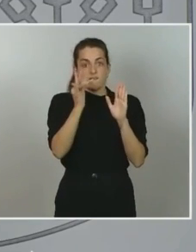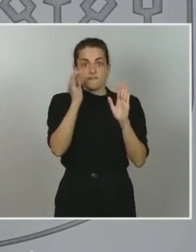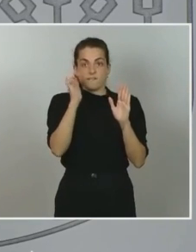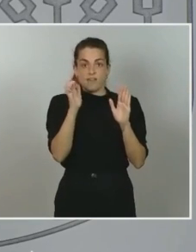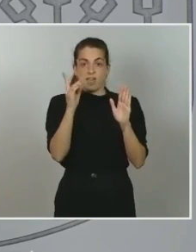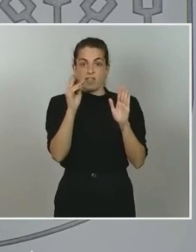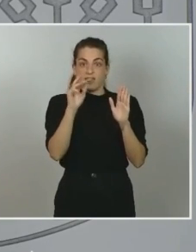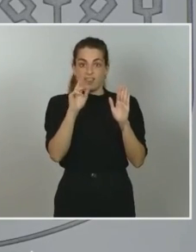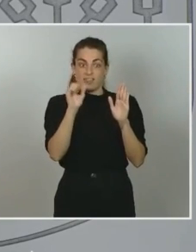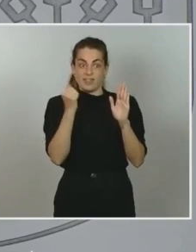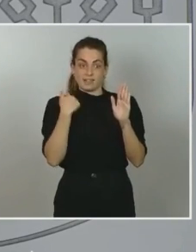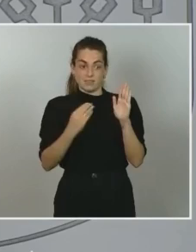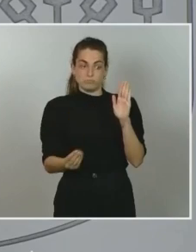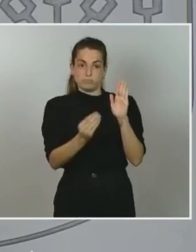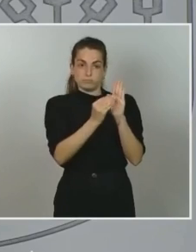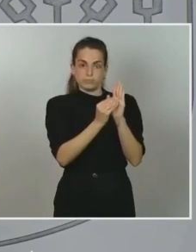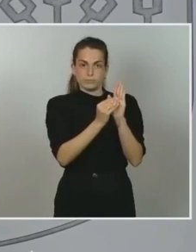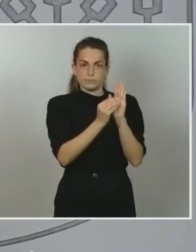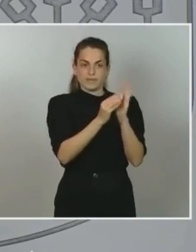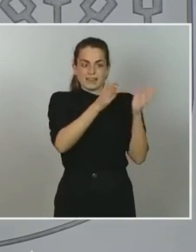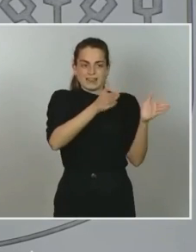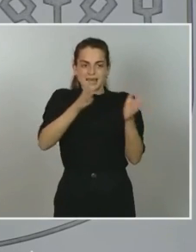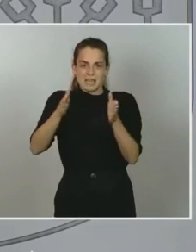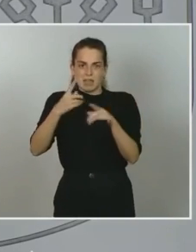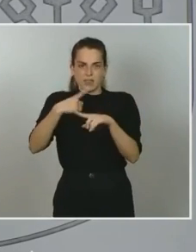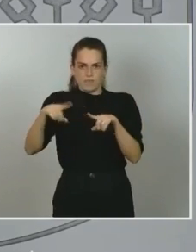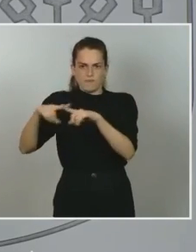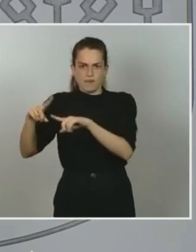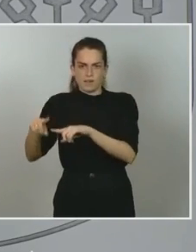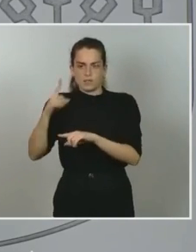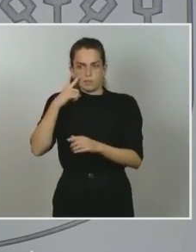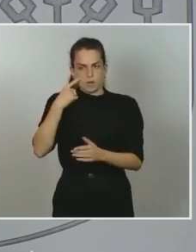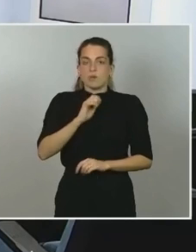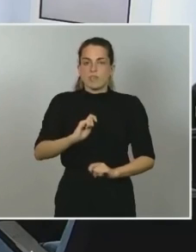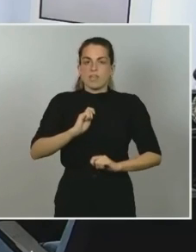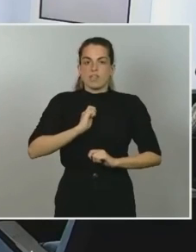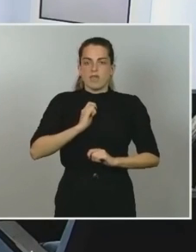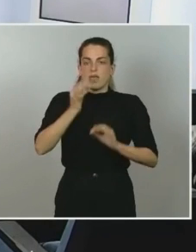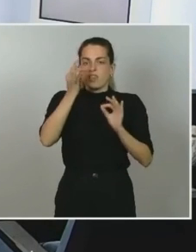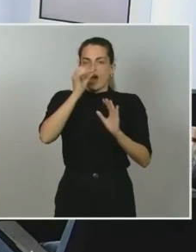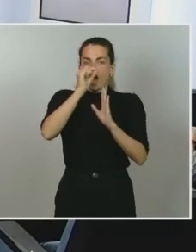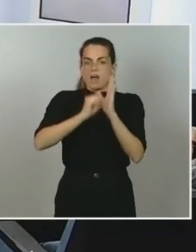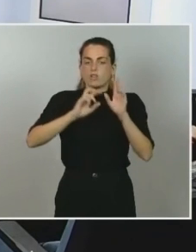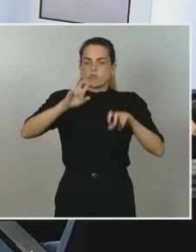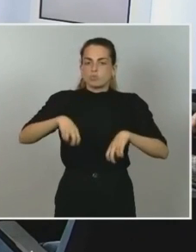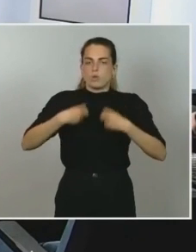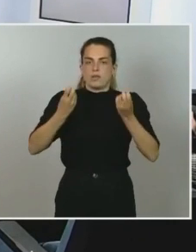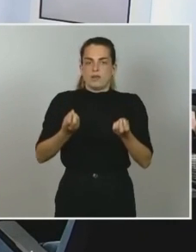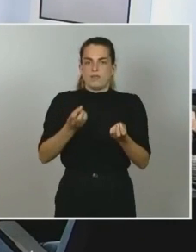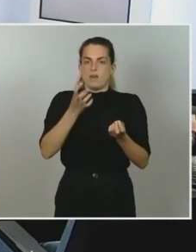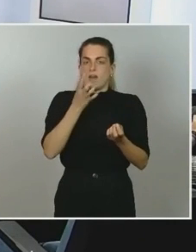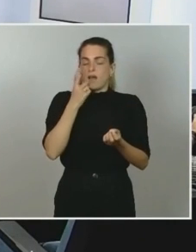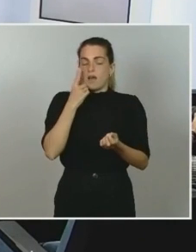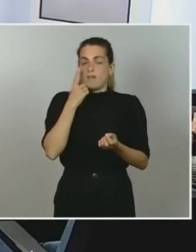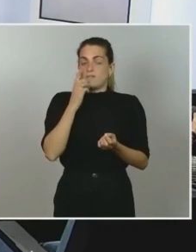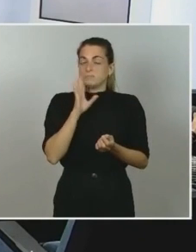temporal, pero no está acreditado que haya una relación causal. El informe hecho por la Agencia Española